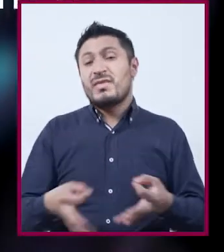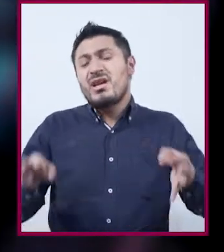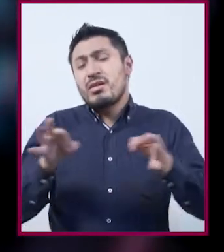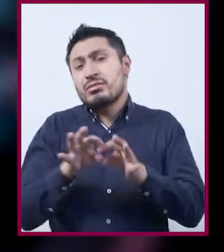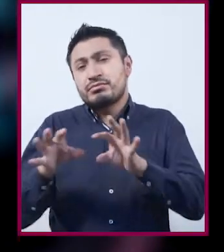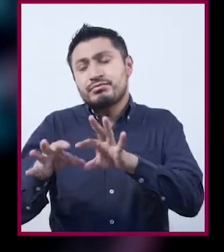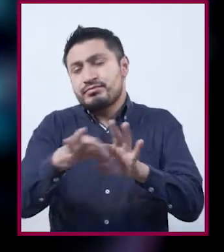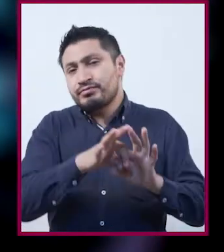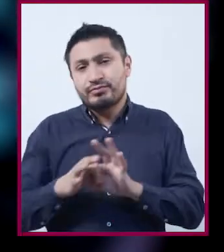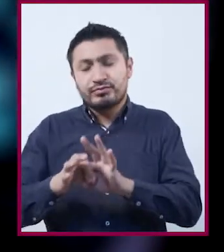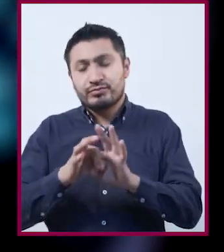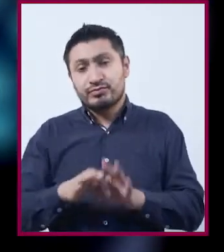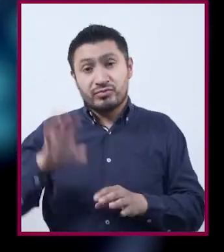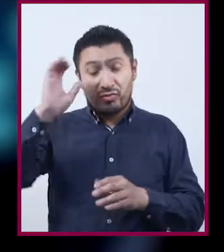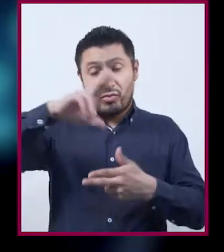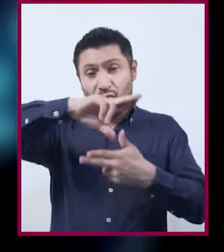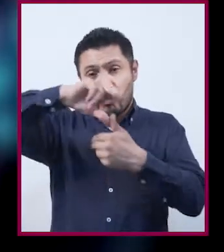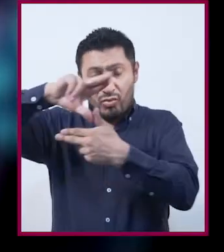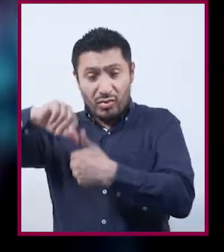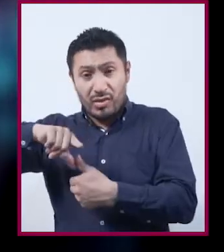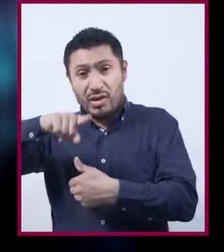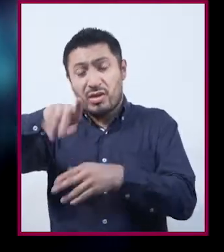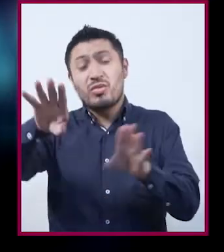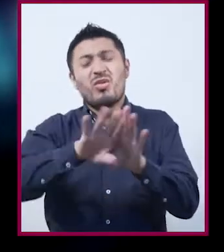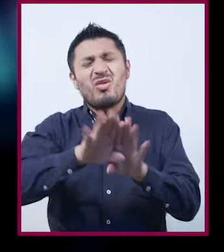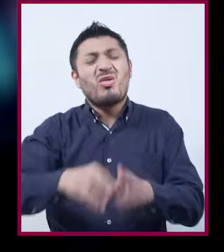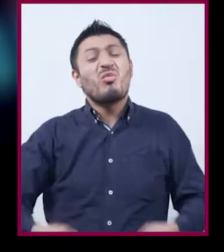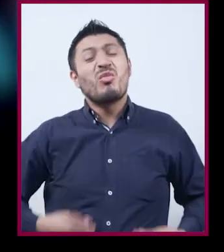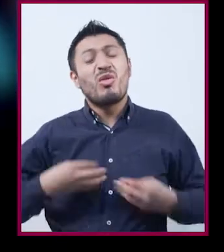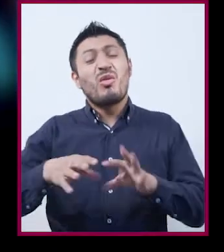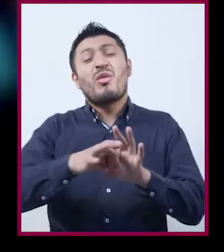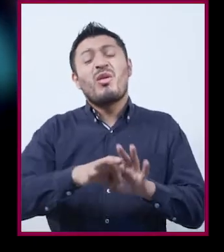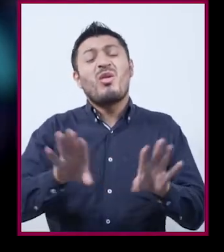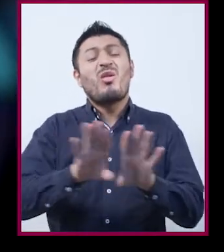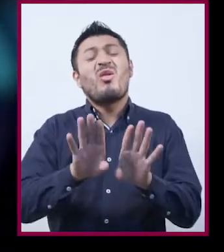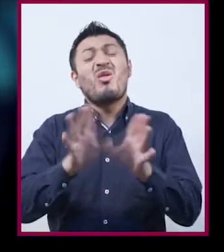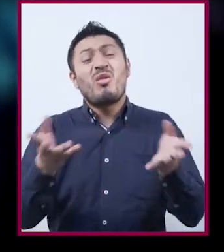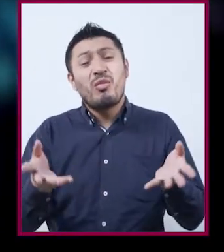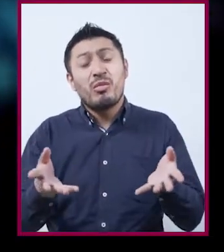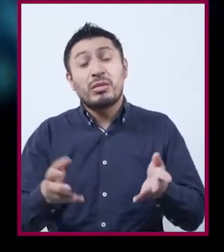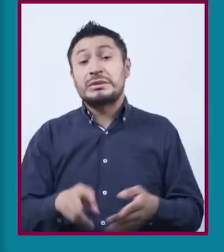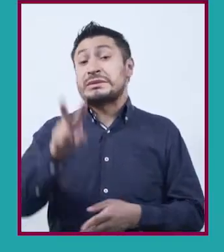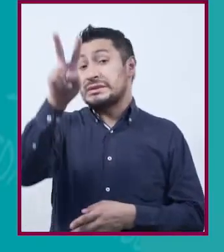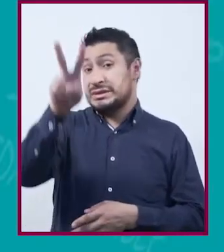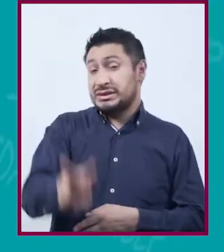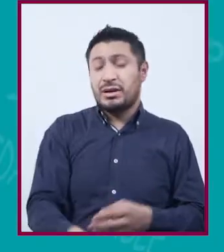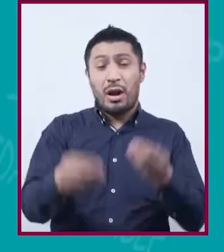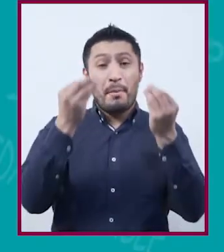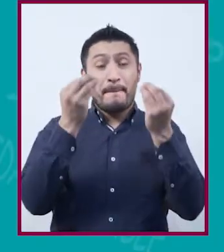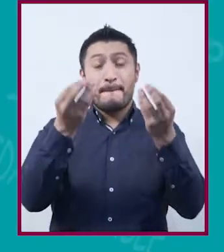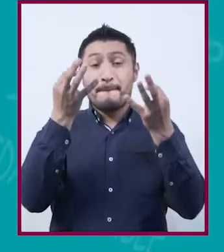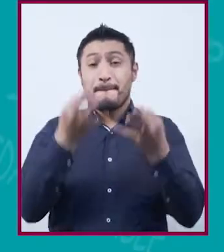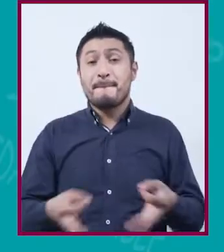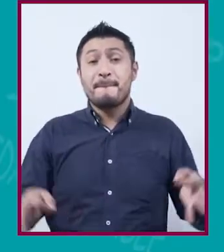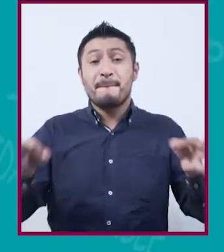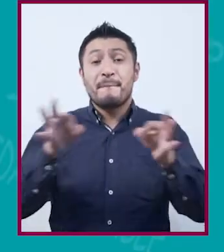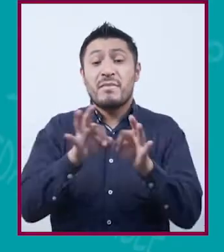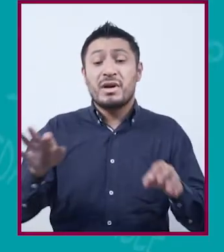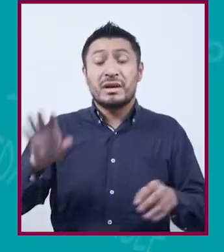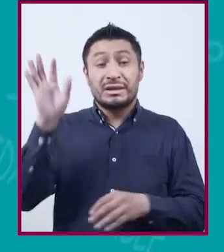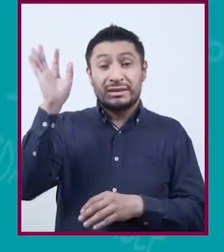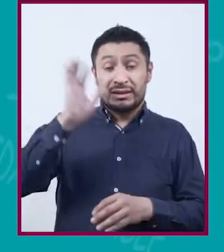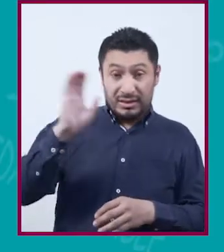¿Es importante la unión social durante un huracán? ¿Cómo has vivido esa unión? De verdad, sí es